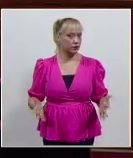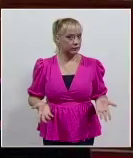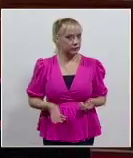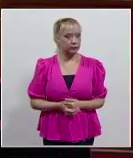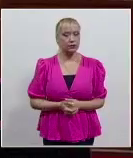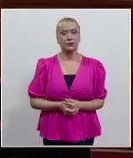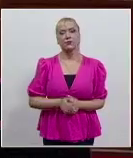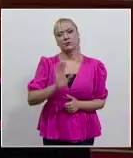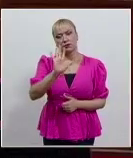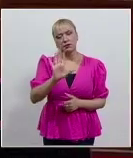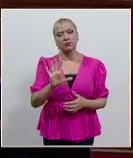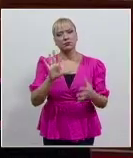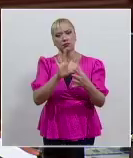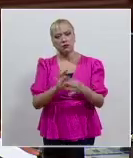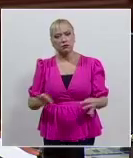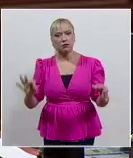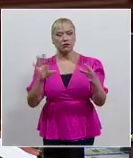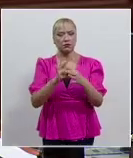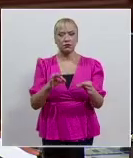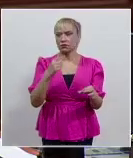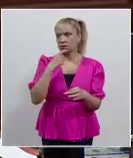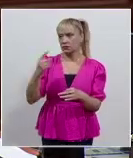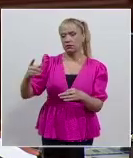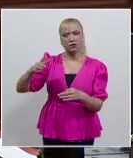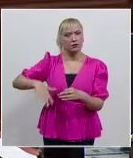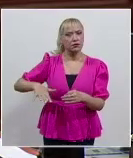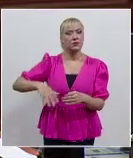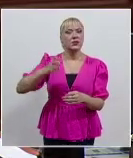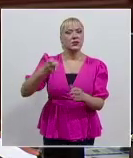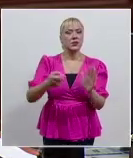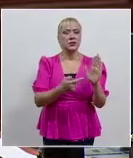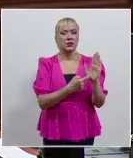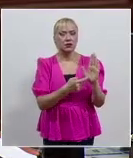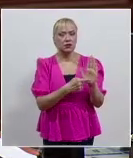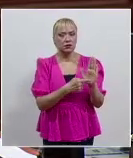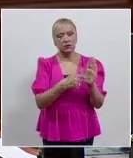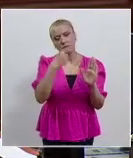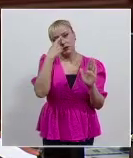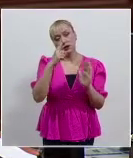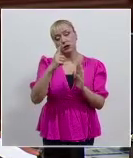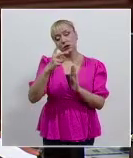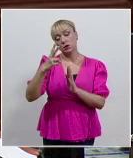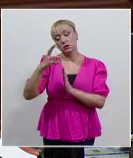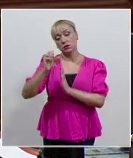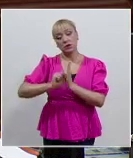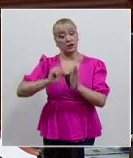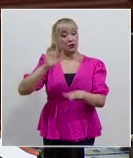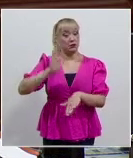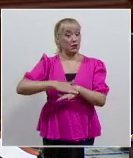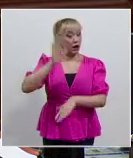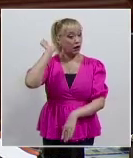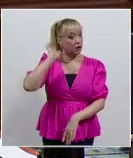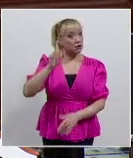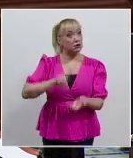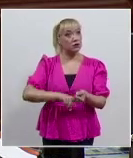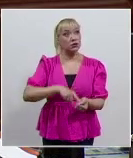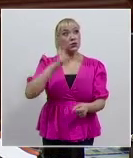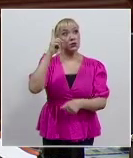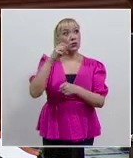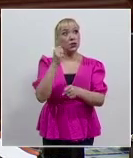hablando, como bien lo expuso a detalle el proyecto, de meses o más de un año de